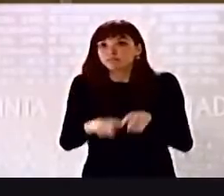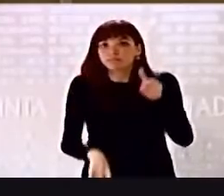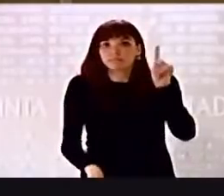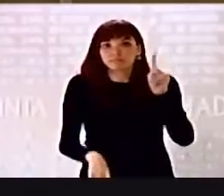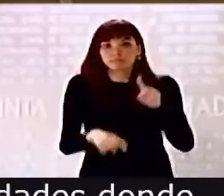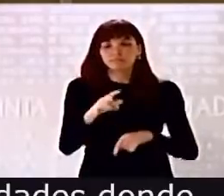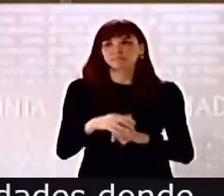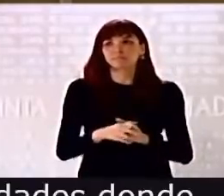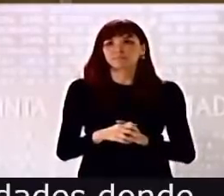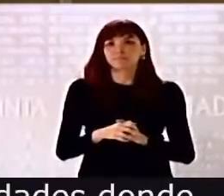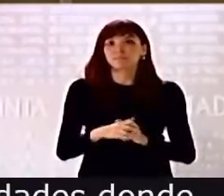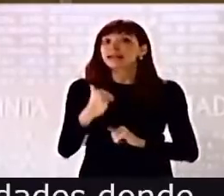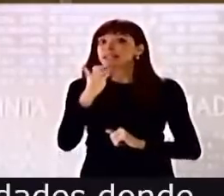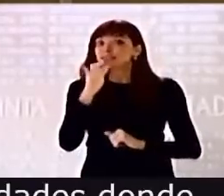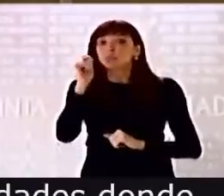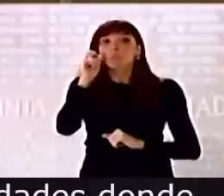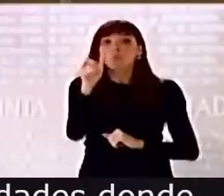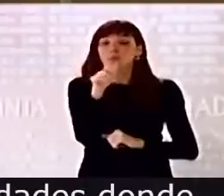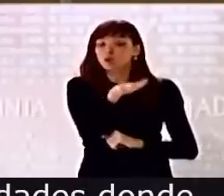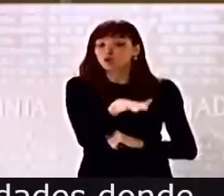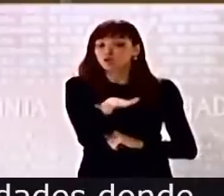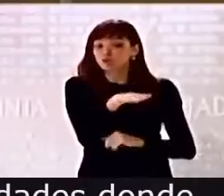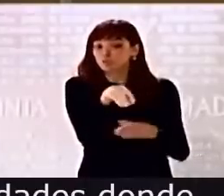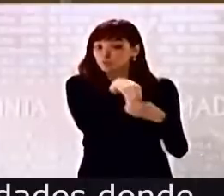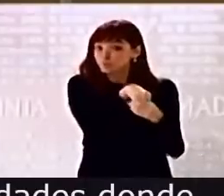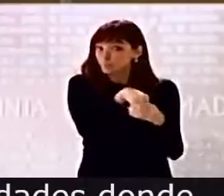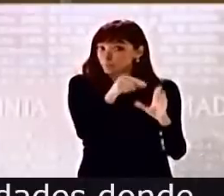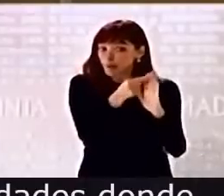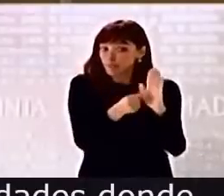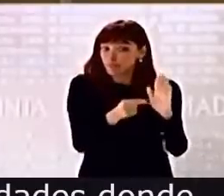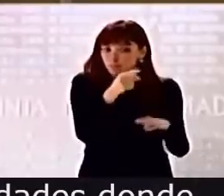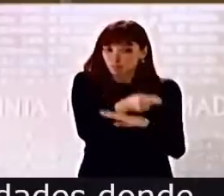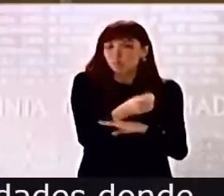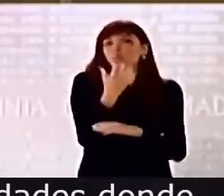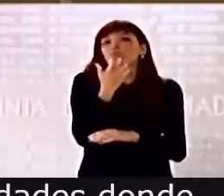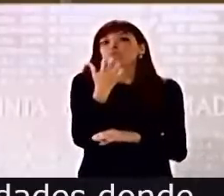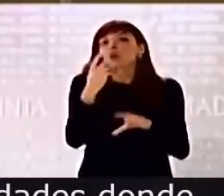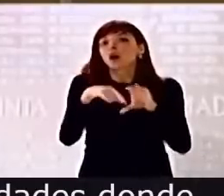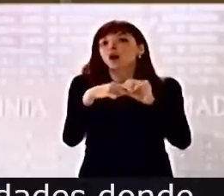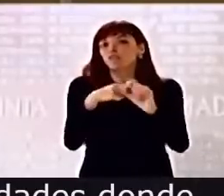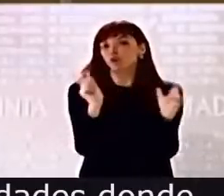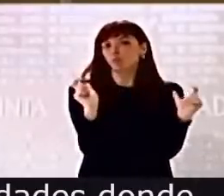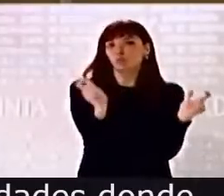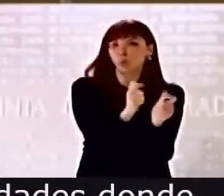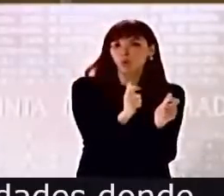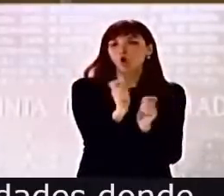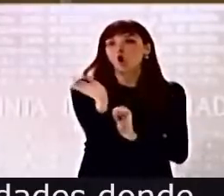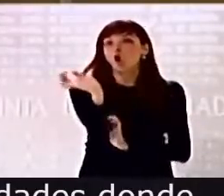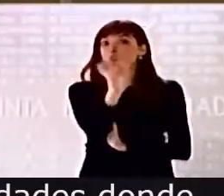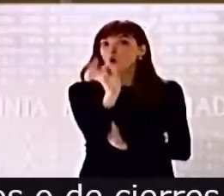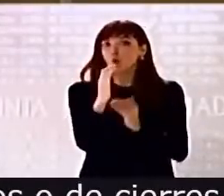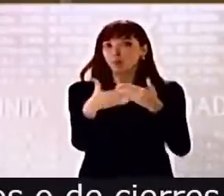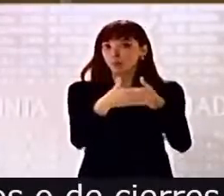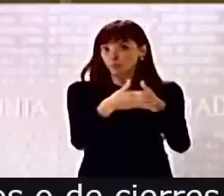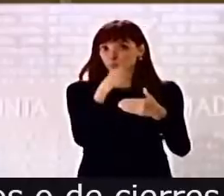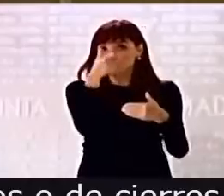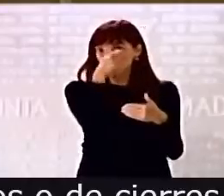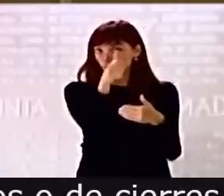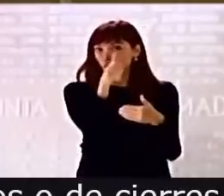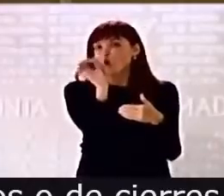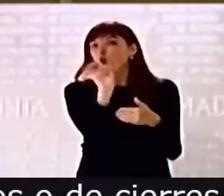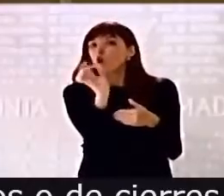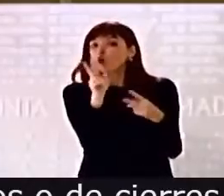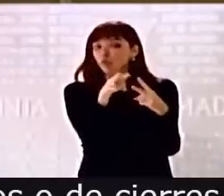medidas, bien de reducción de aforos o bien de cierres perimetrales, o ambas